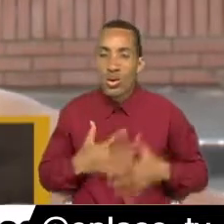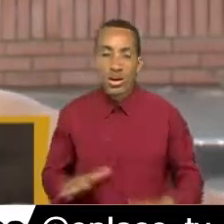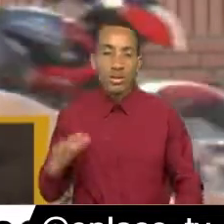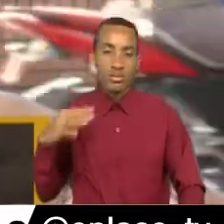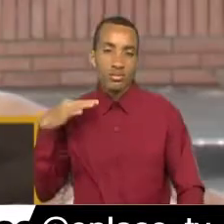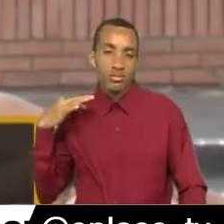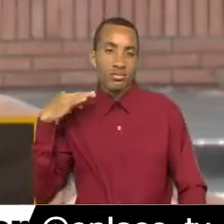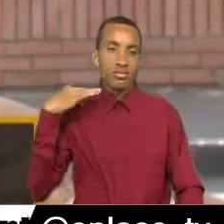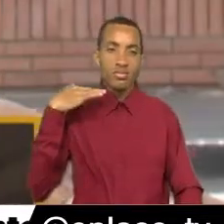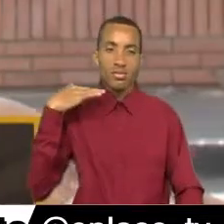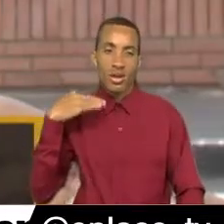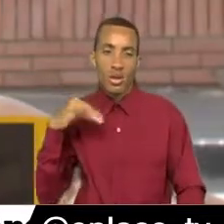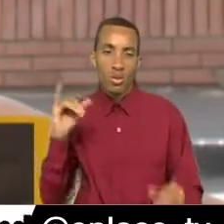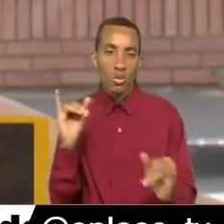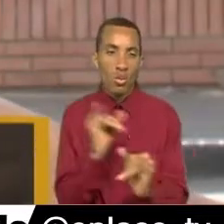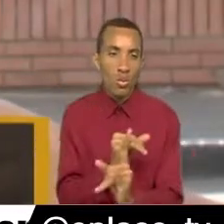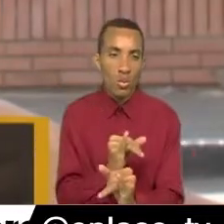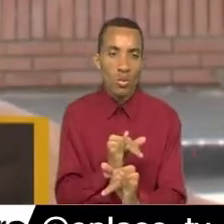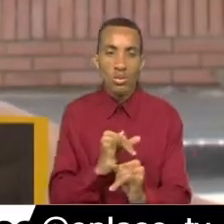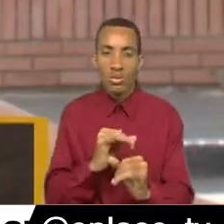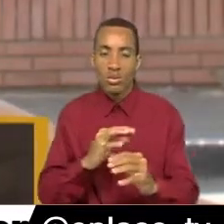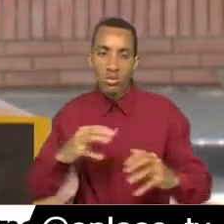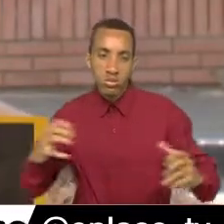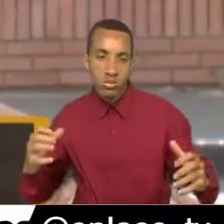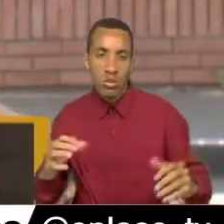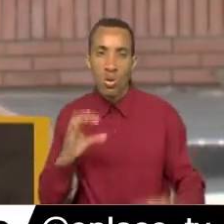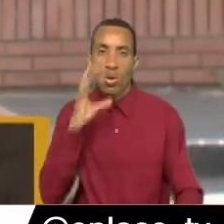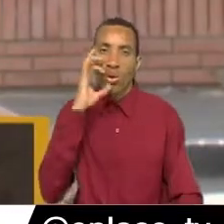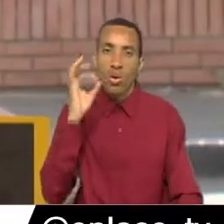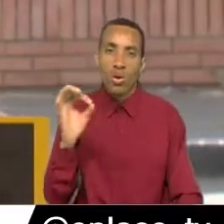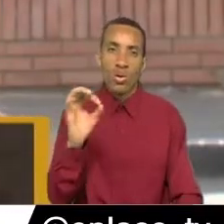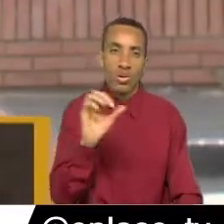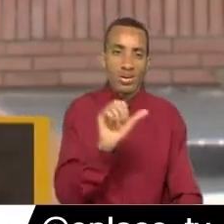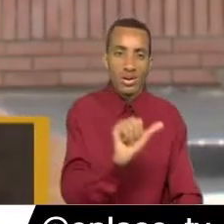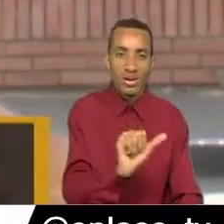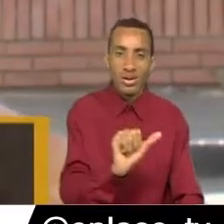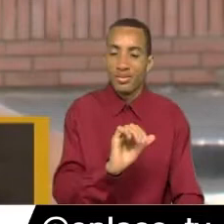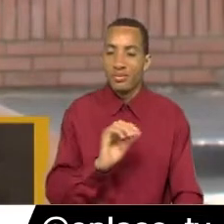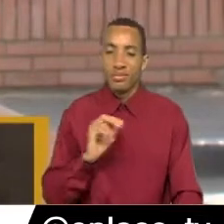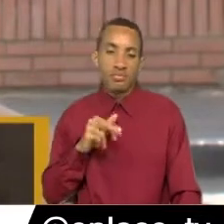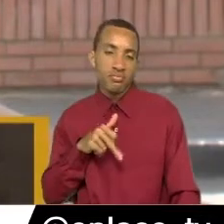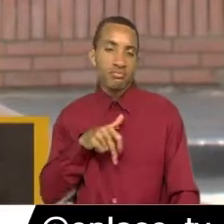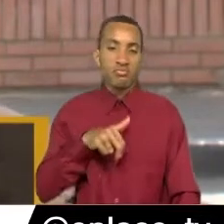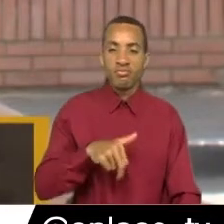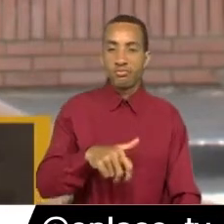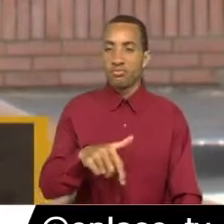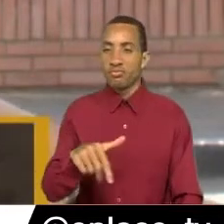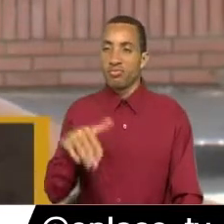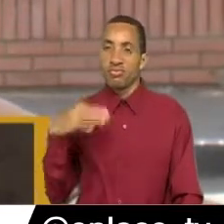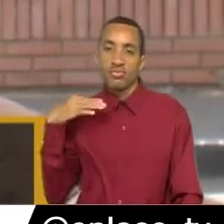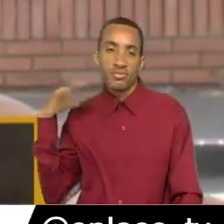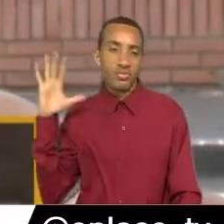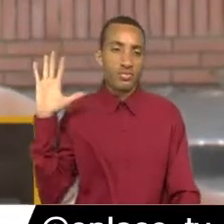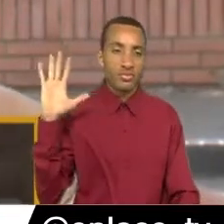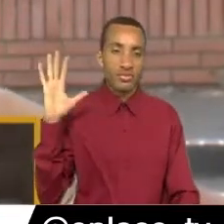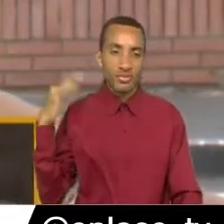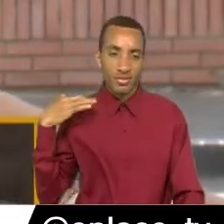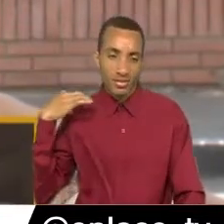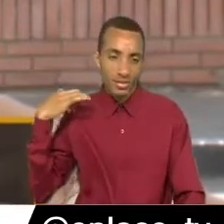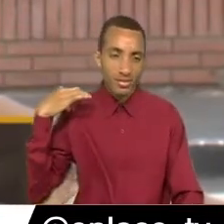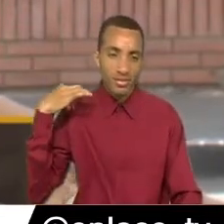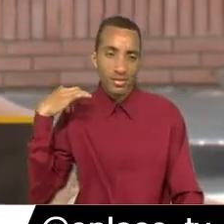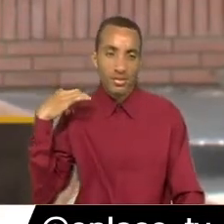modelos flacas, hombres, igual. También tenemos ciertas salidas especiales y